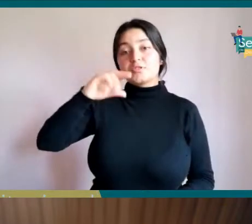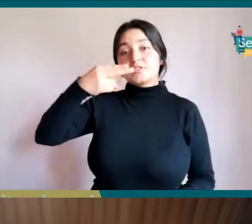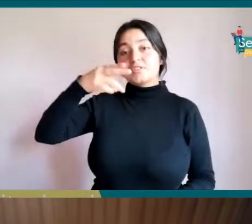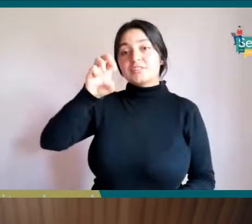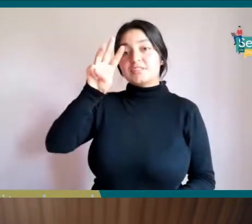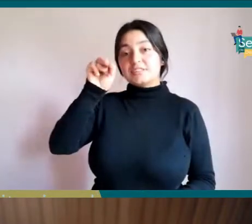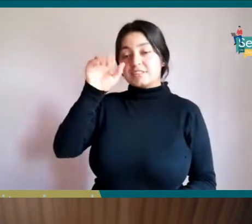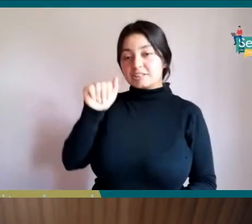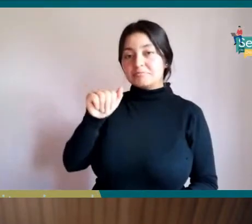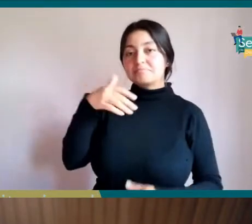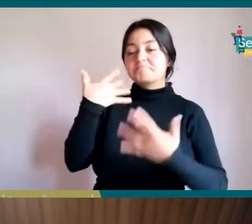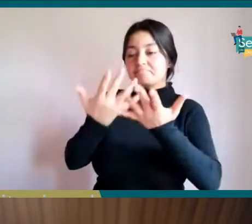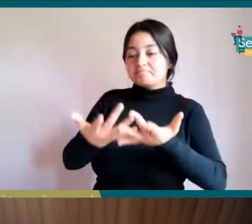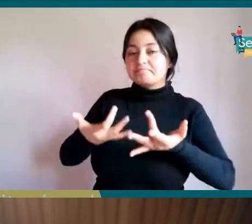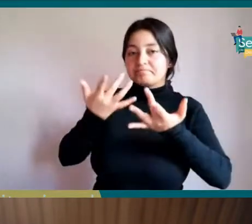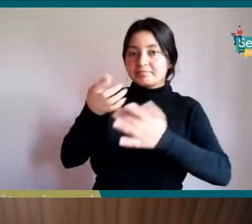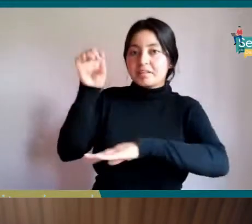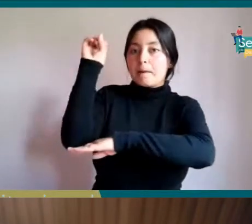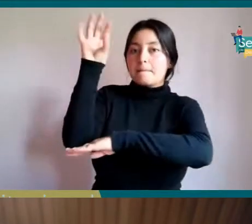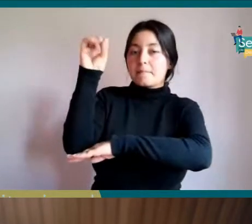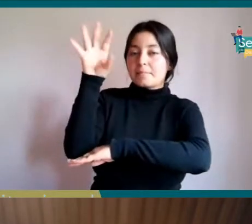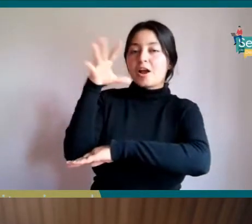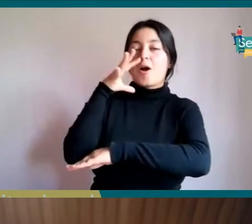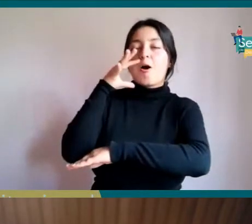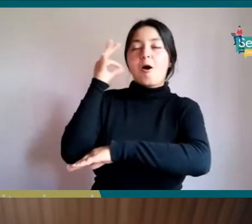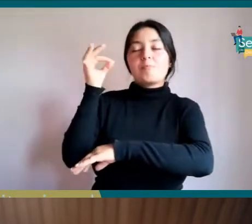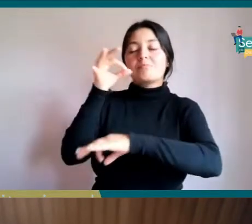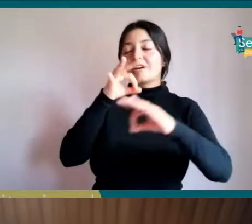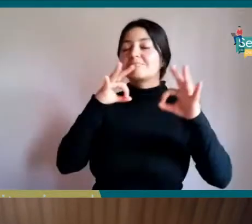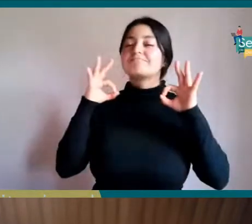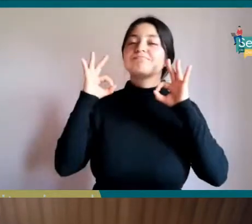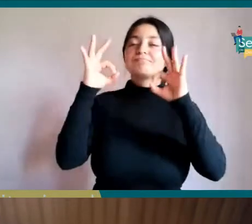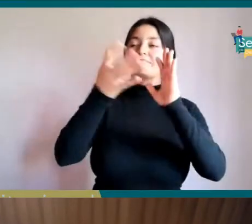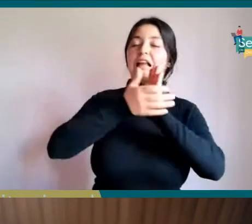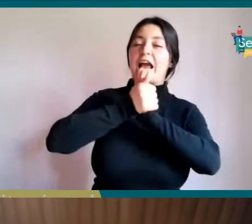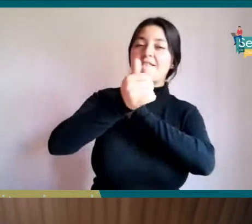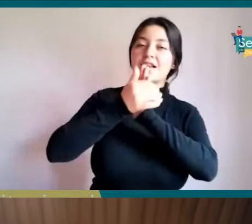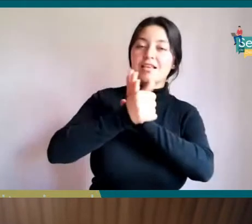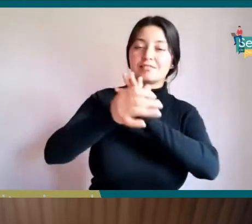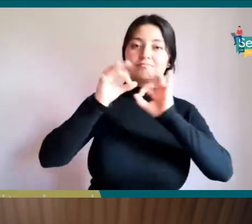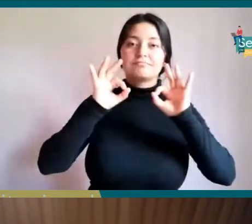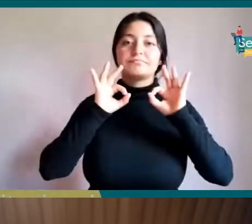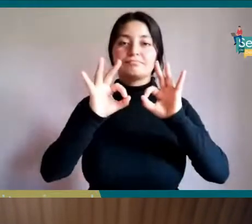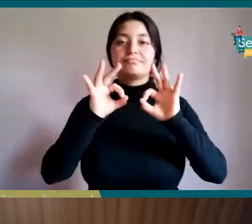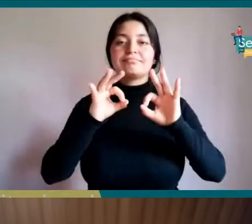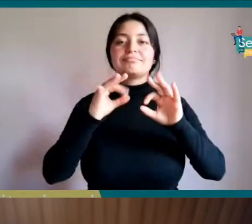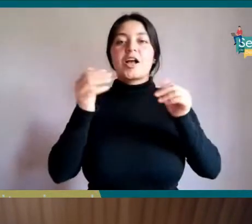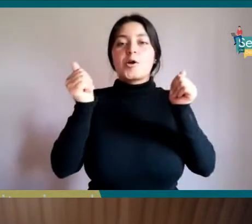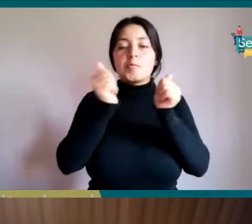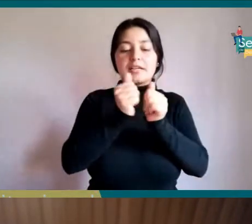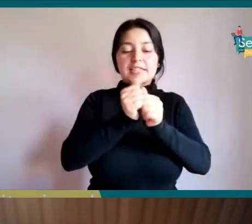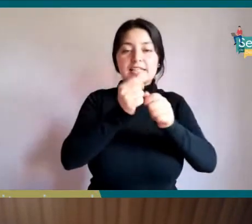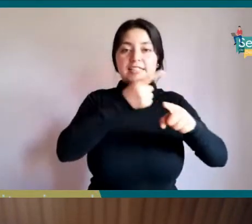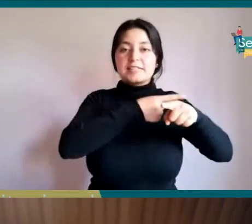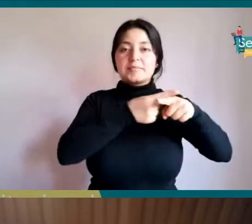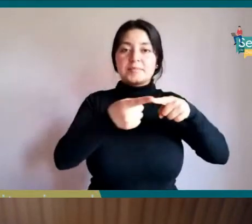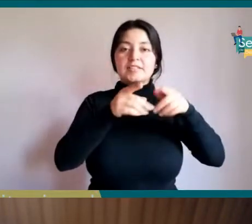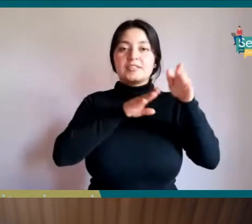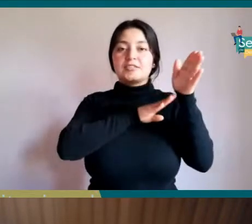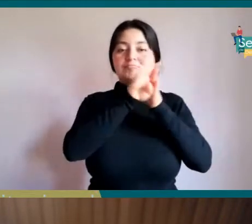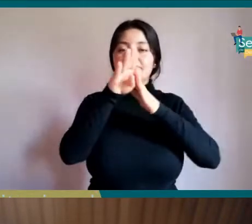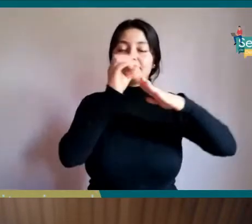la calculadora humana. Un hombre excepcional, definitivamente, que nos va a acompañar en estas semanas de